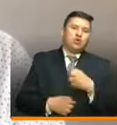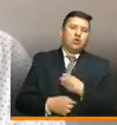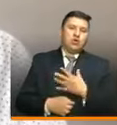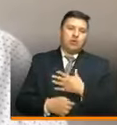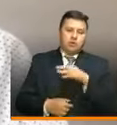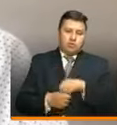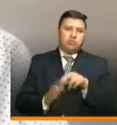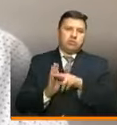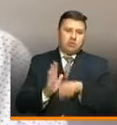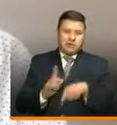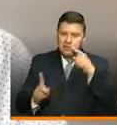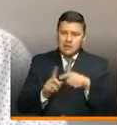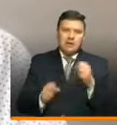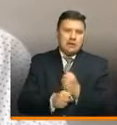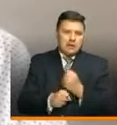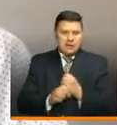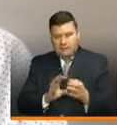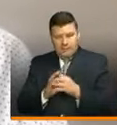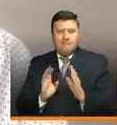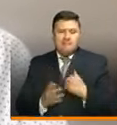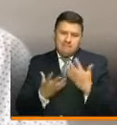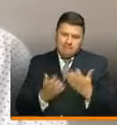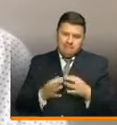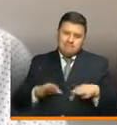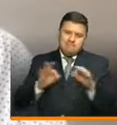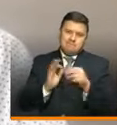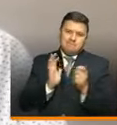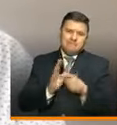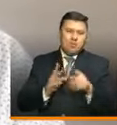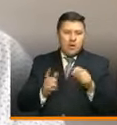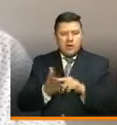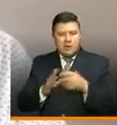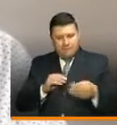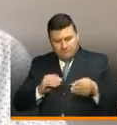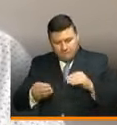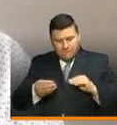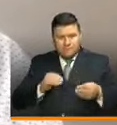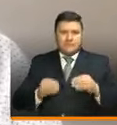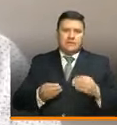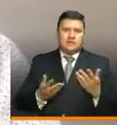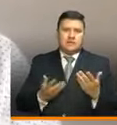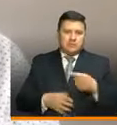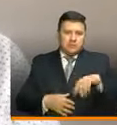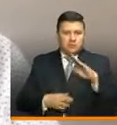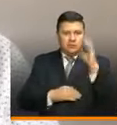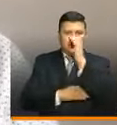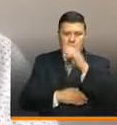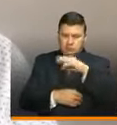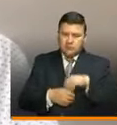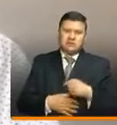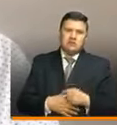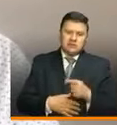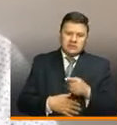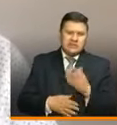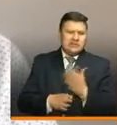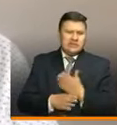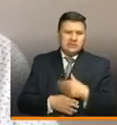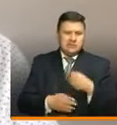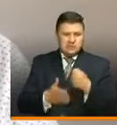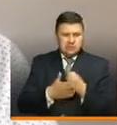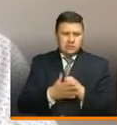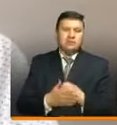este momento, tenemos que trabajar en ellas. Yo quiero resaltar, digamos, la flexibilidad con que el aparato productivo colombiano ha enfrentado este